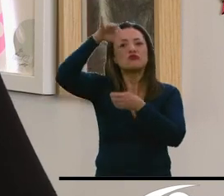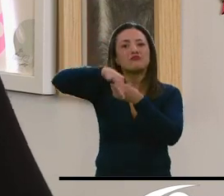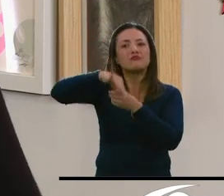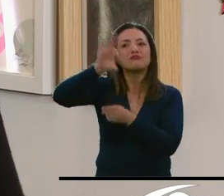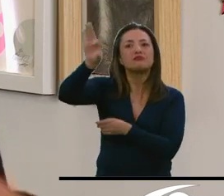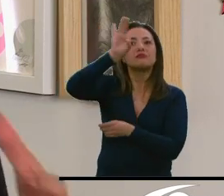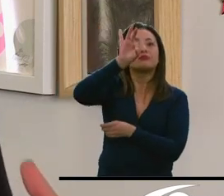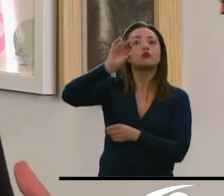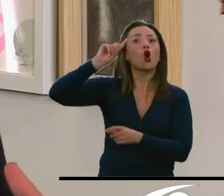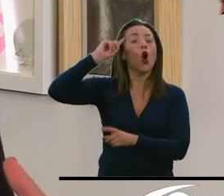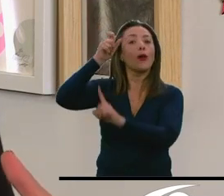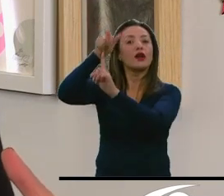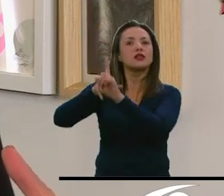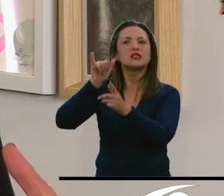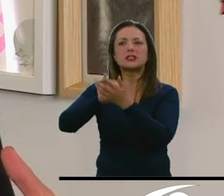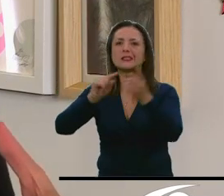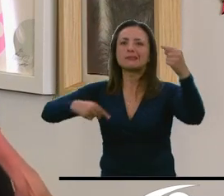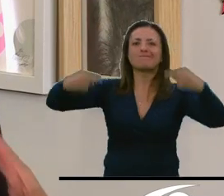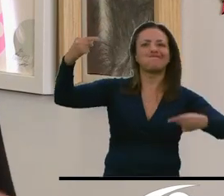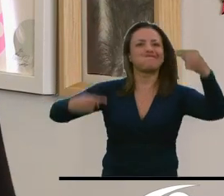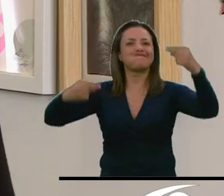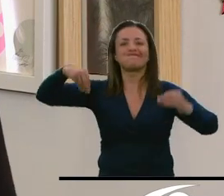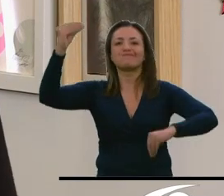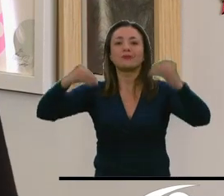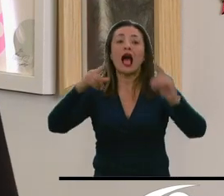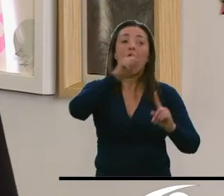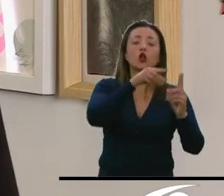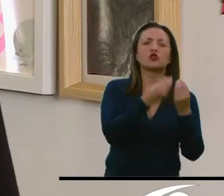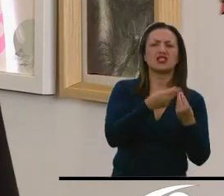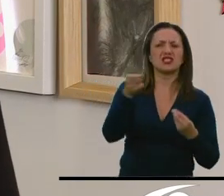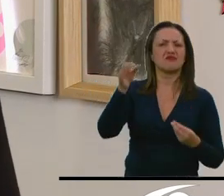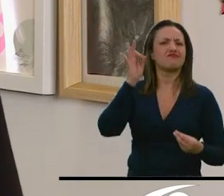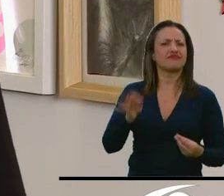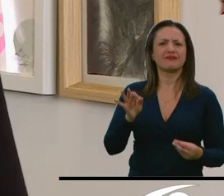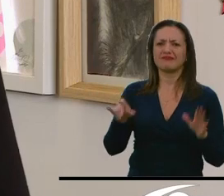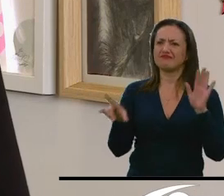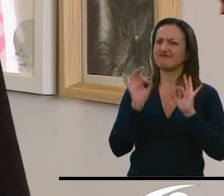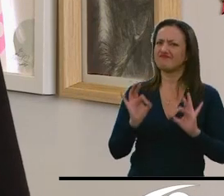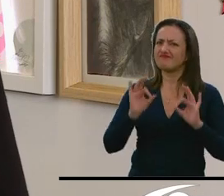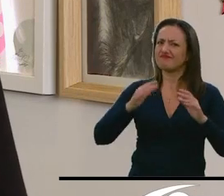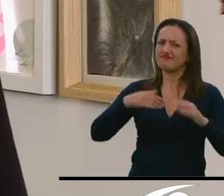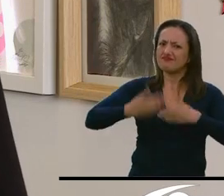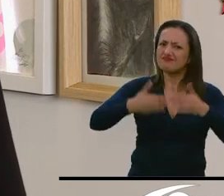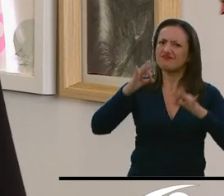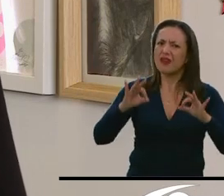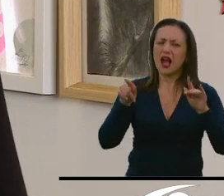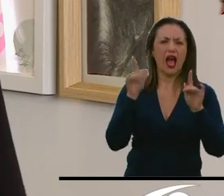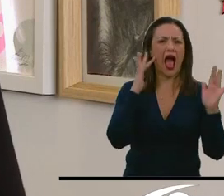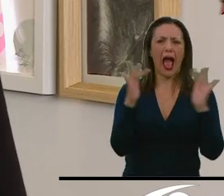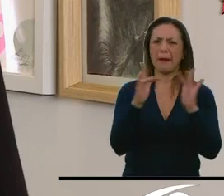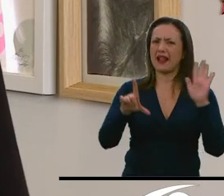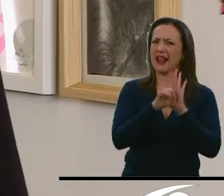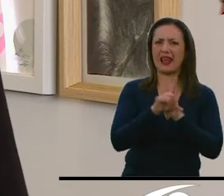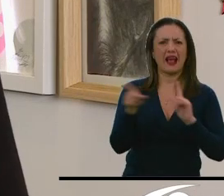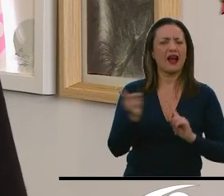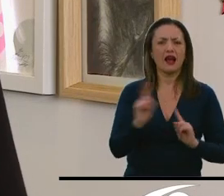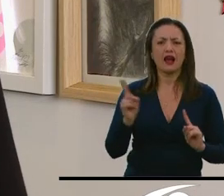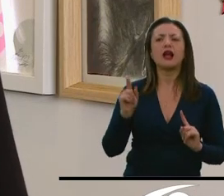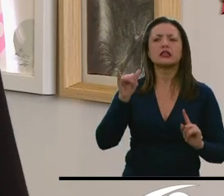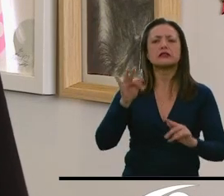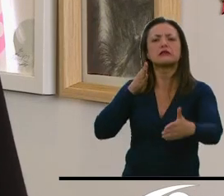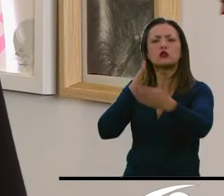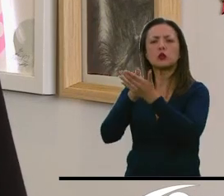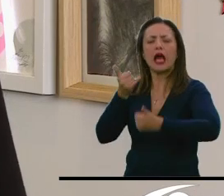Santa Marta. Un sector dice que esa elección fue ilegal y por eso instauró una tutela. ¿Pero qué está en juego más allá de esta